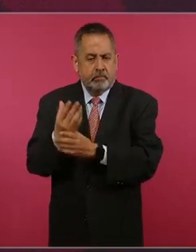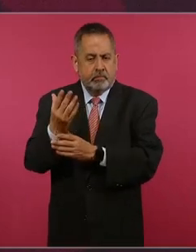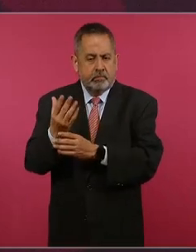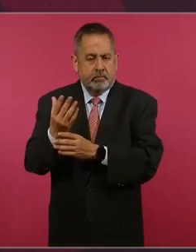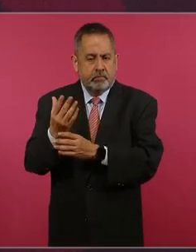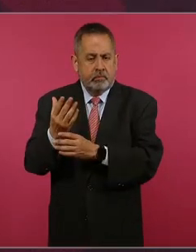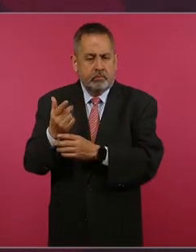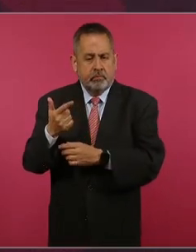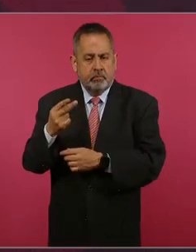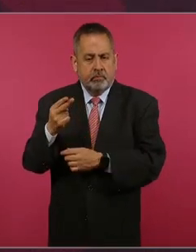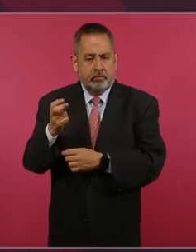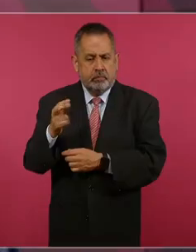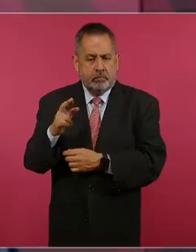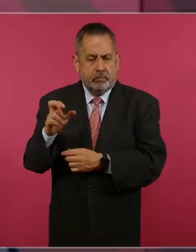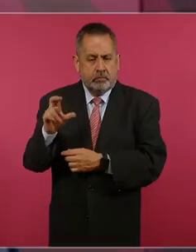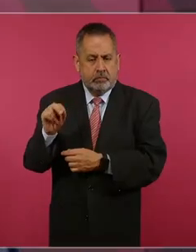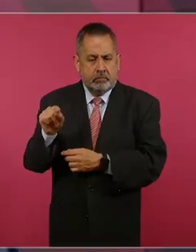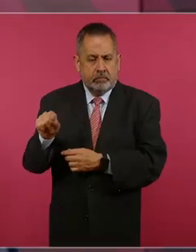Nuevo Guerrero,